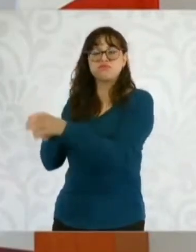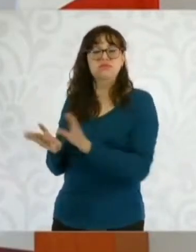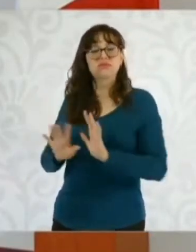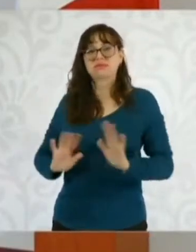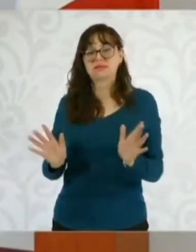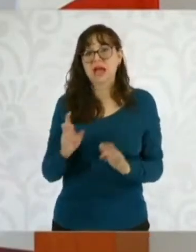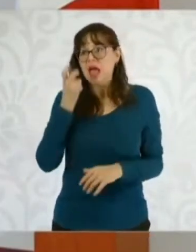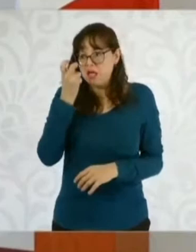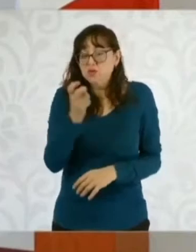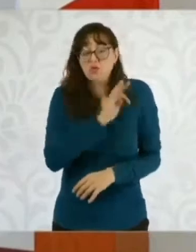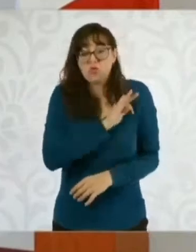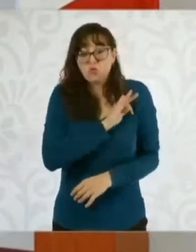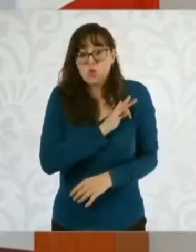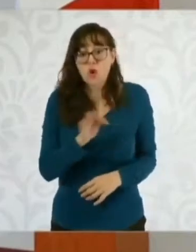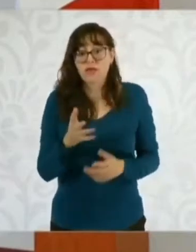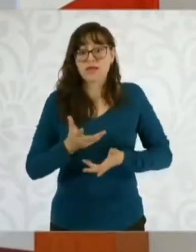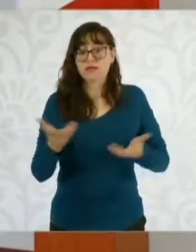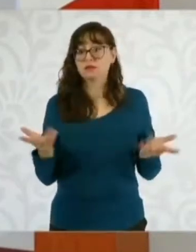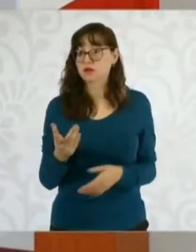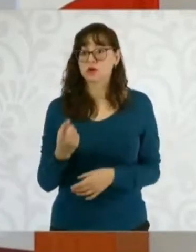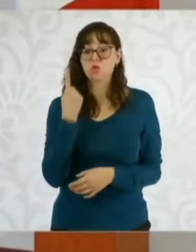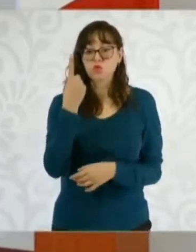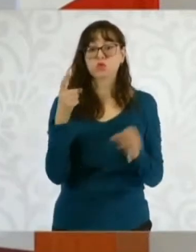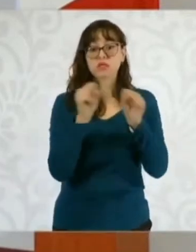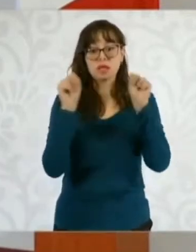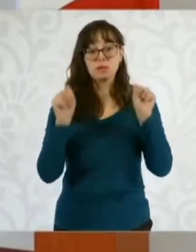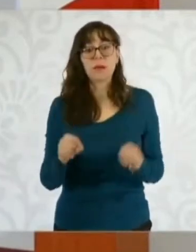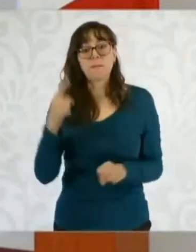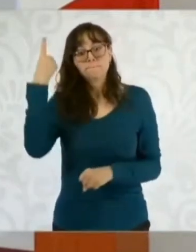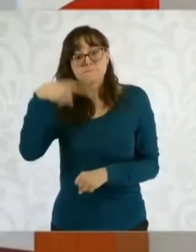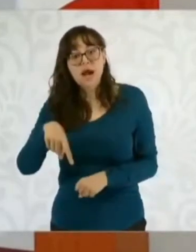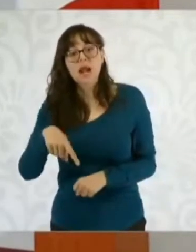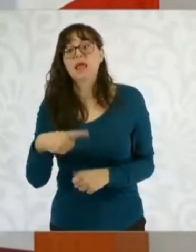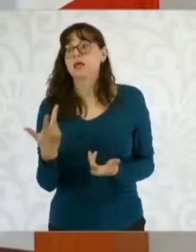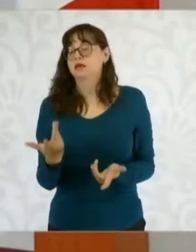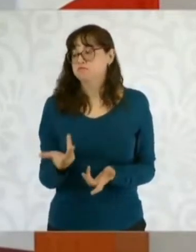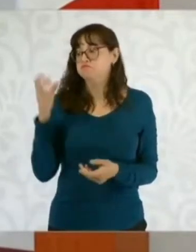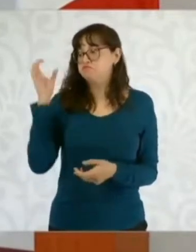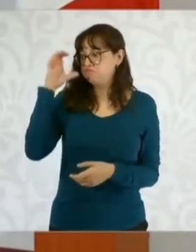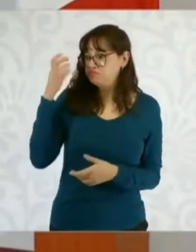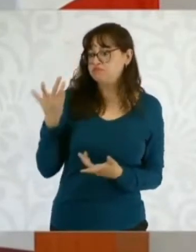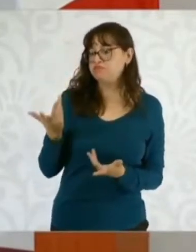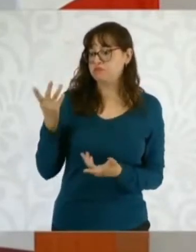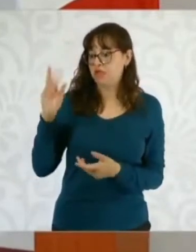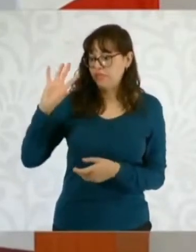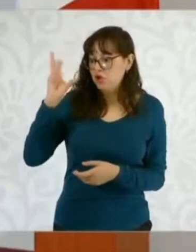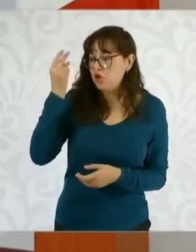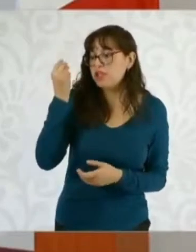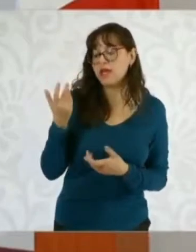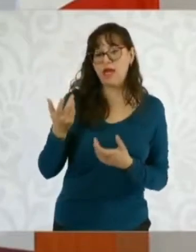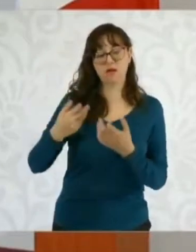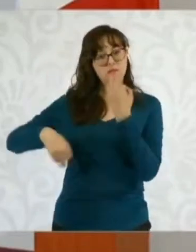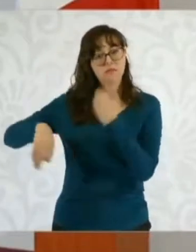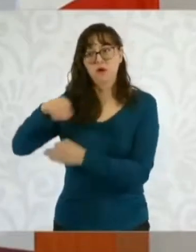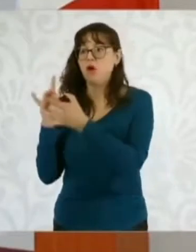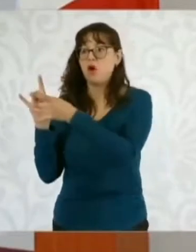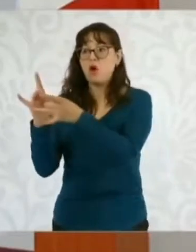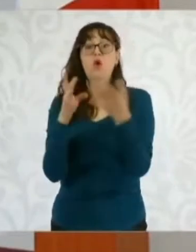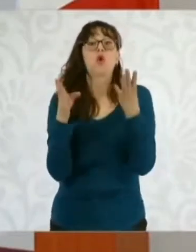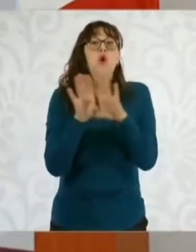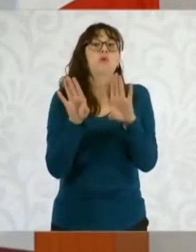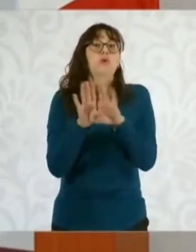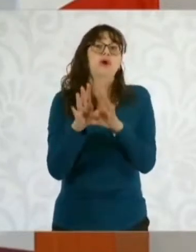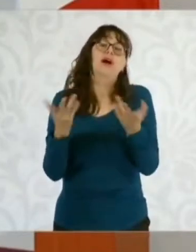ciencia y la tecnología. Una de las acciones importantes son la implementación de expediente médico electrónico universal en todo el sector,